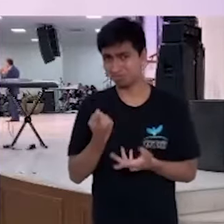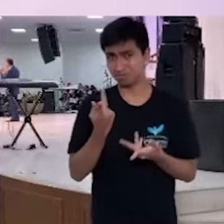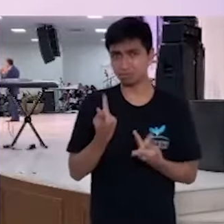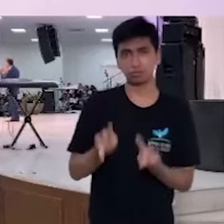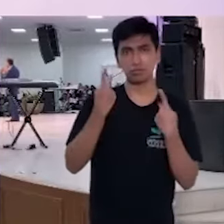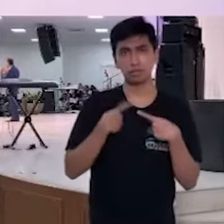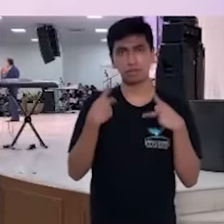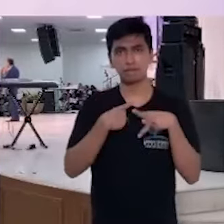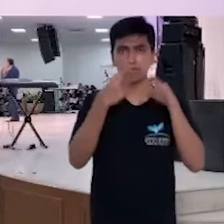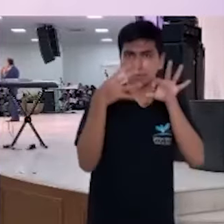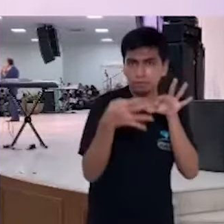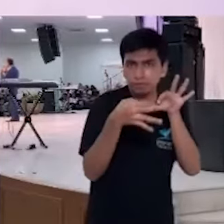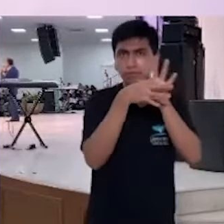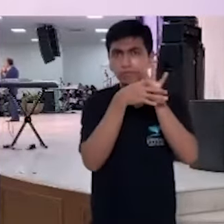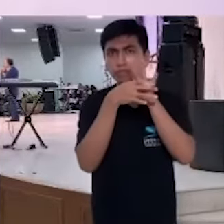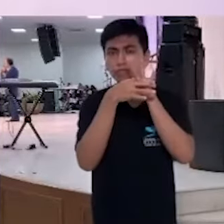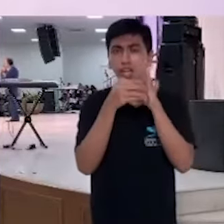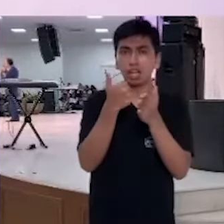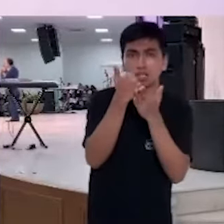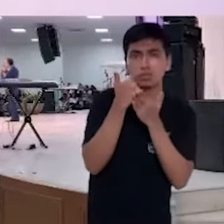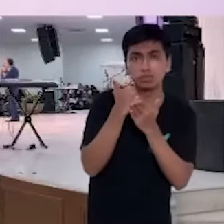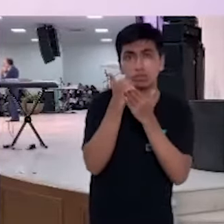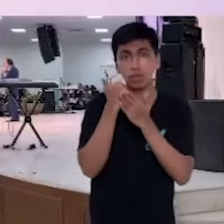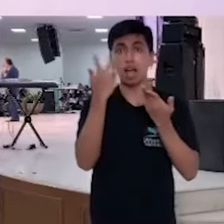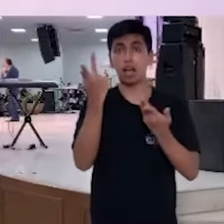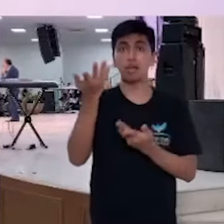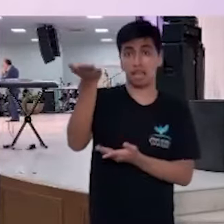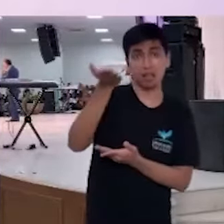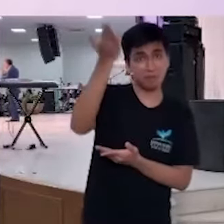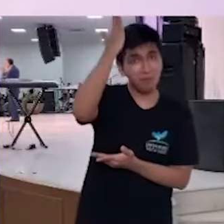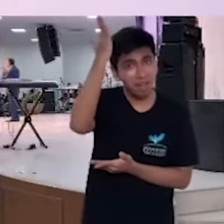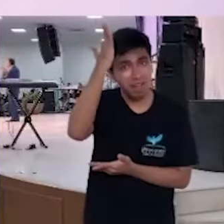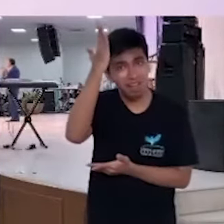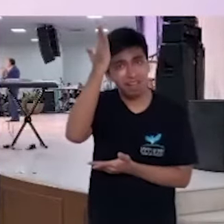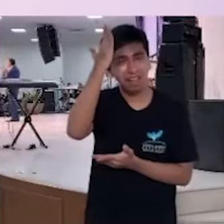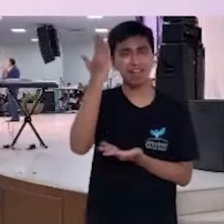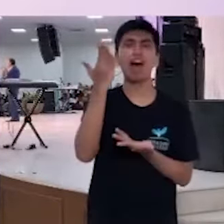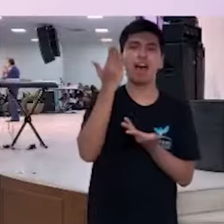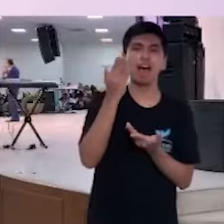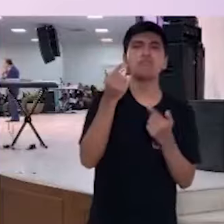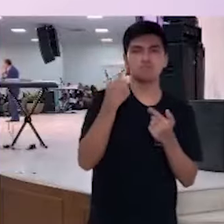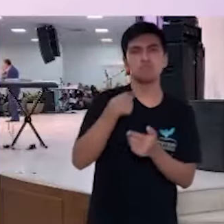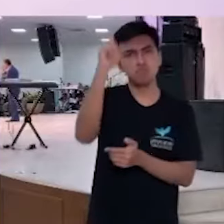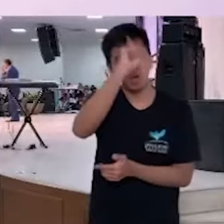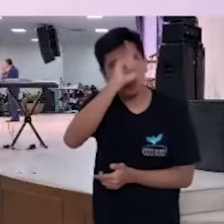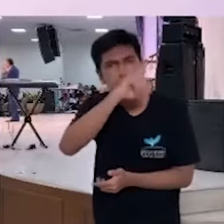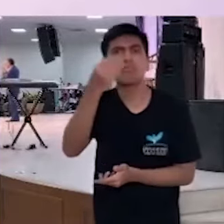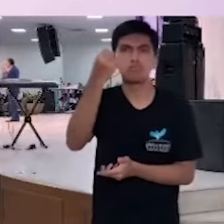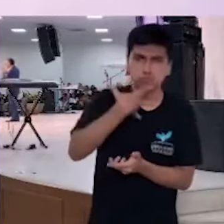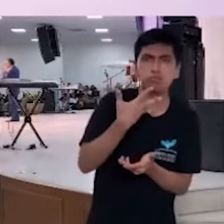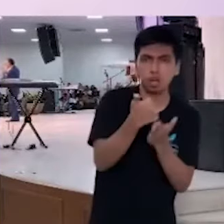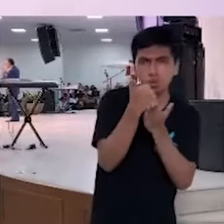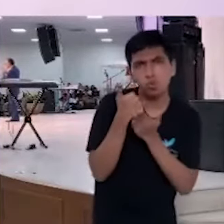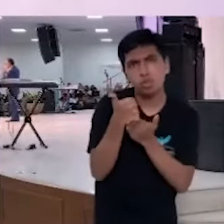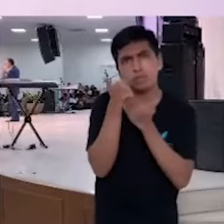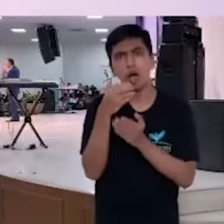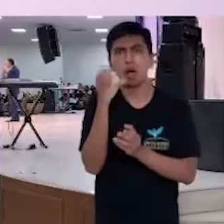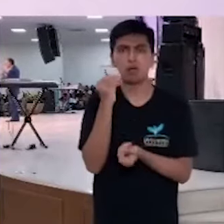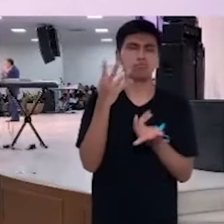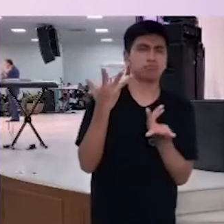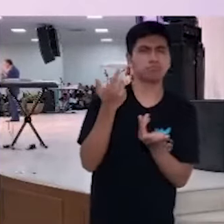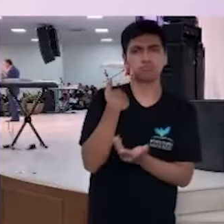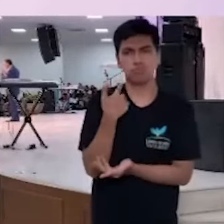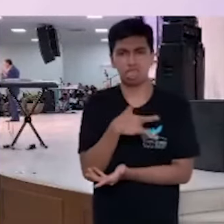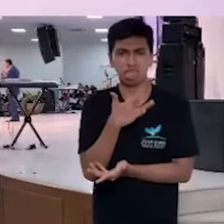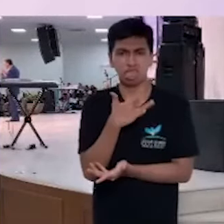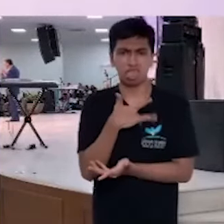autoridad, entonces tenemos una autoridad a la cual le pedimos consejo, a la cual le pedimos oración, pero también están